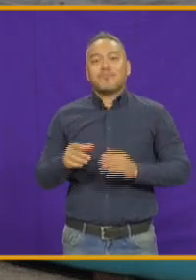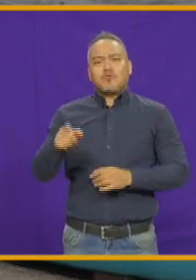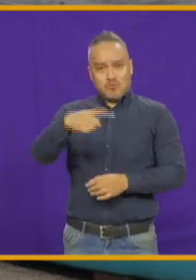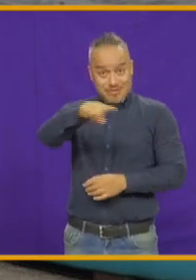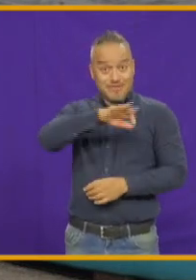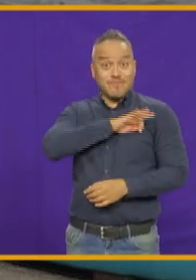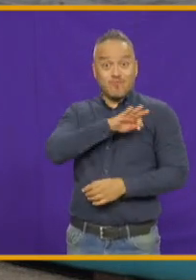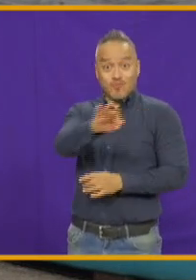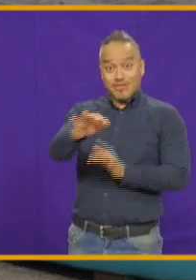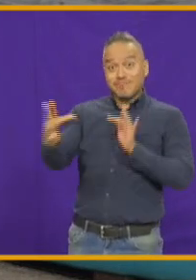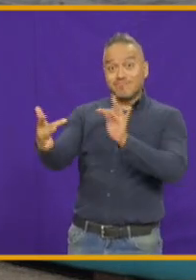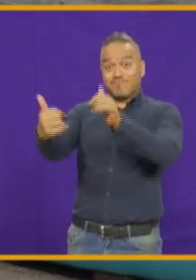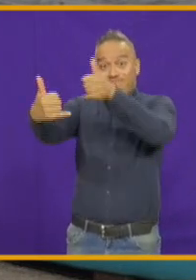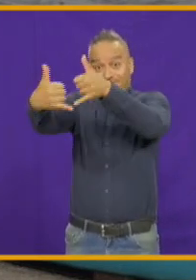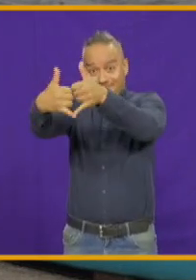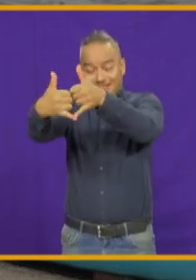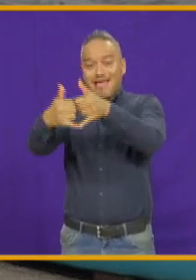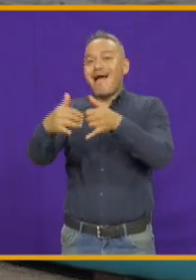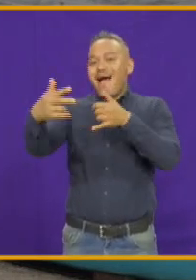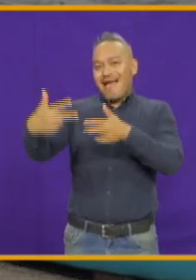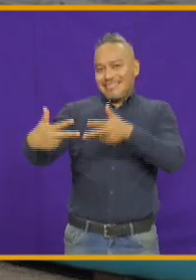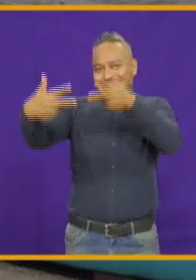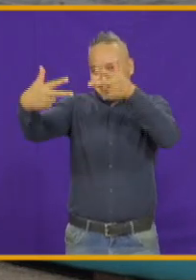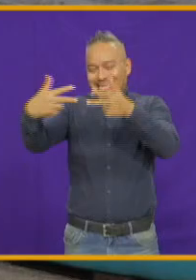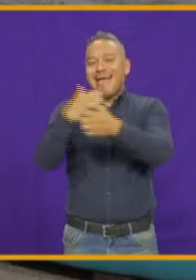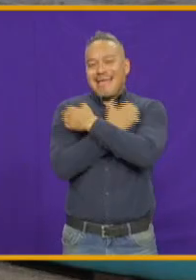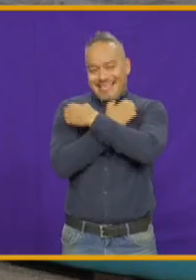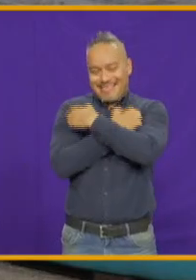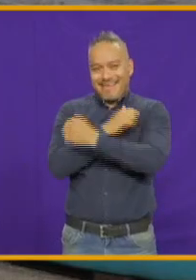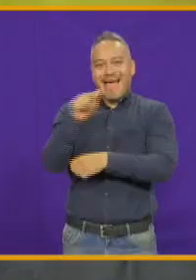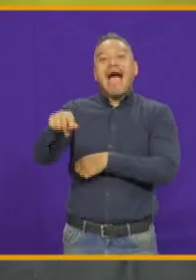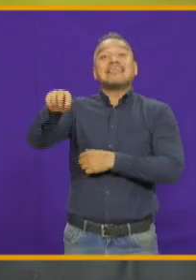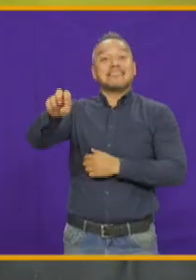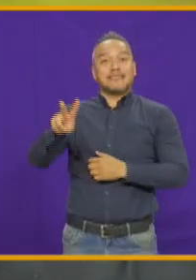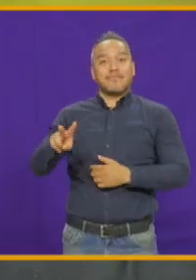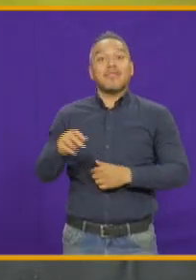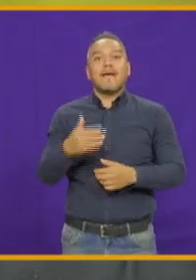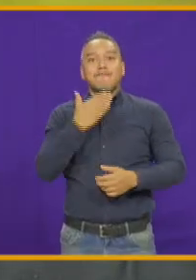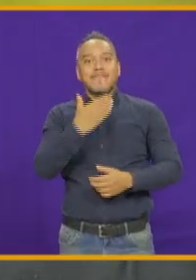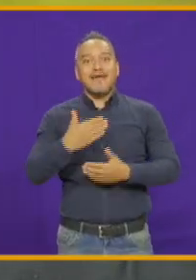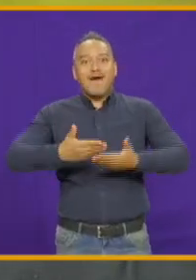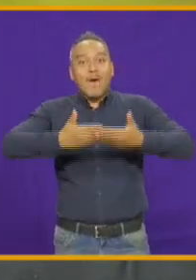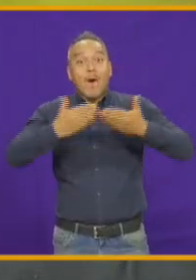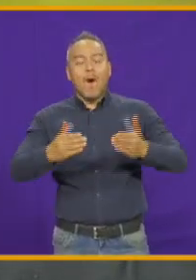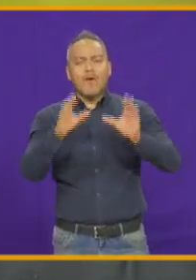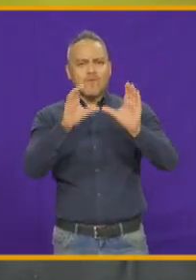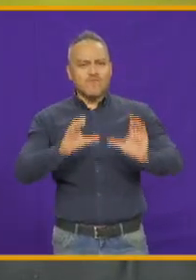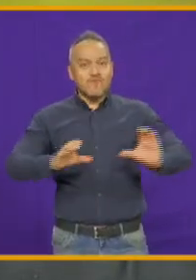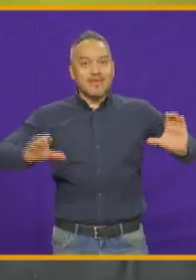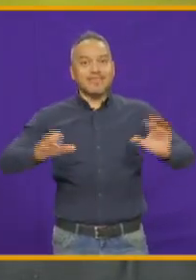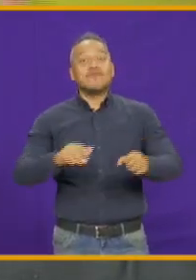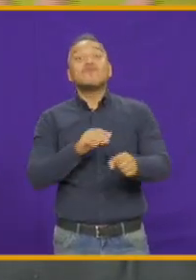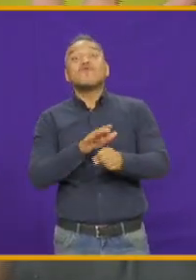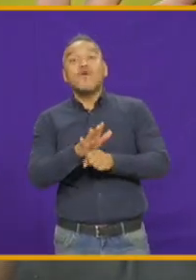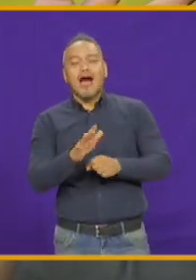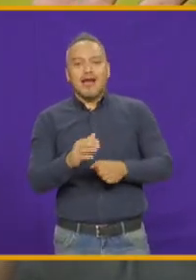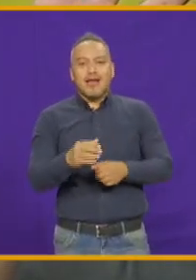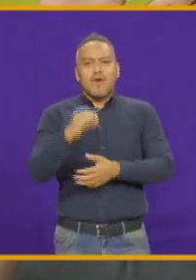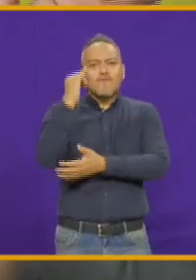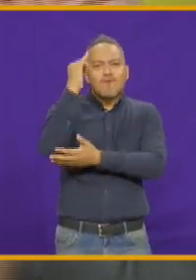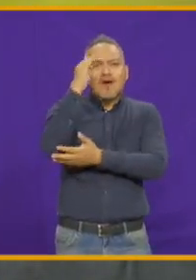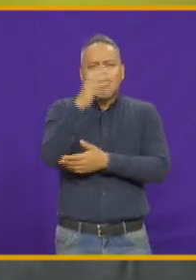a la coordinación de educación a distancia de la SEP y bueno ahora vamos con un cuento algo que se llama el jardín de las